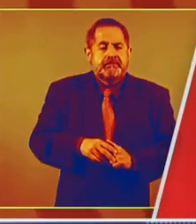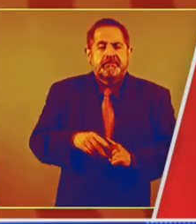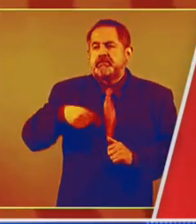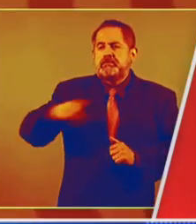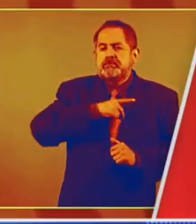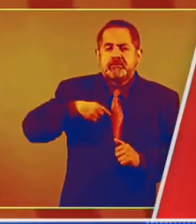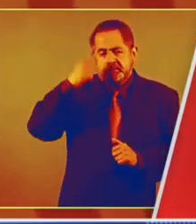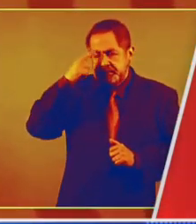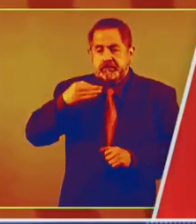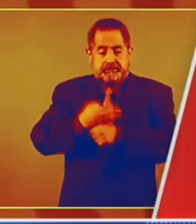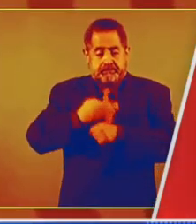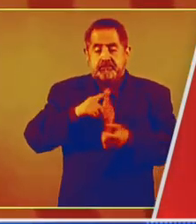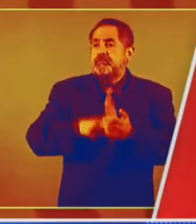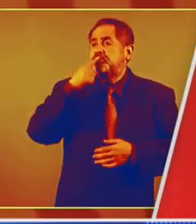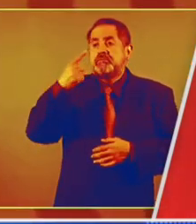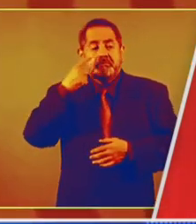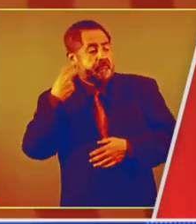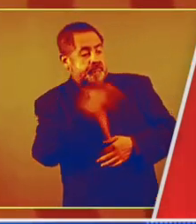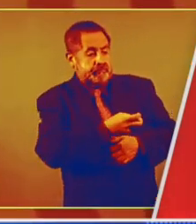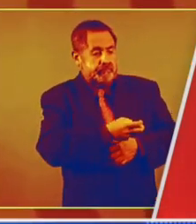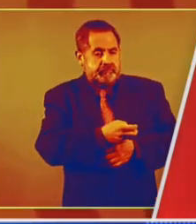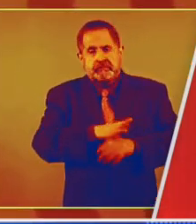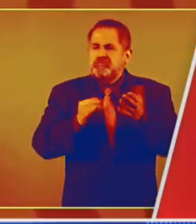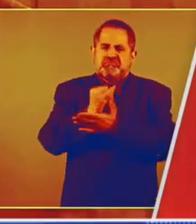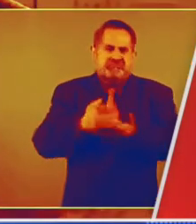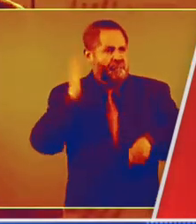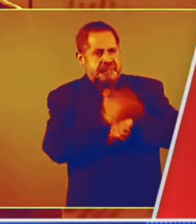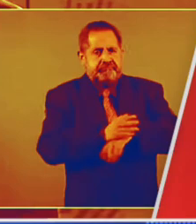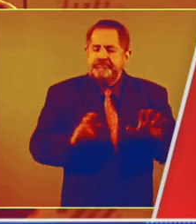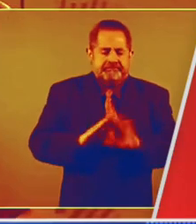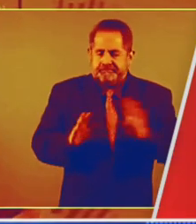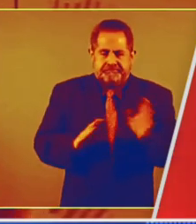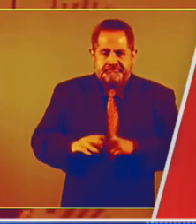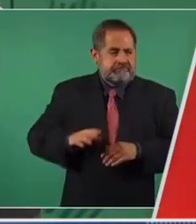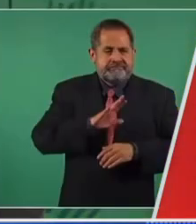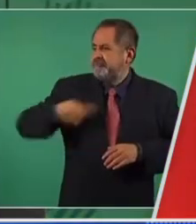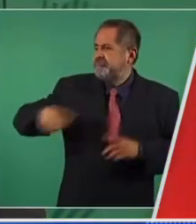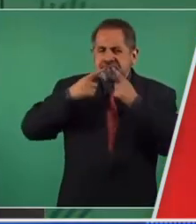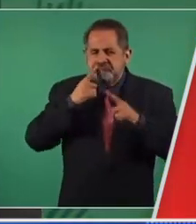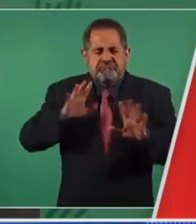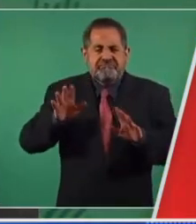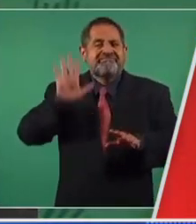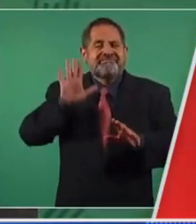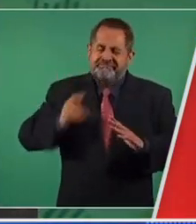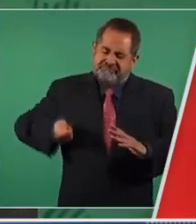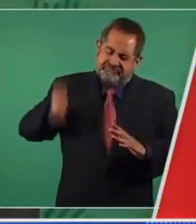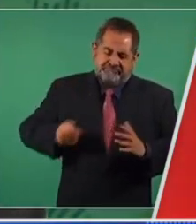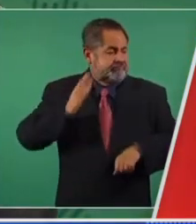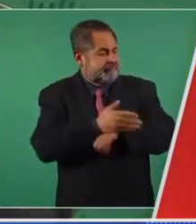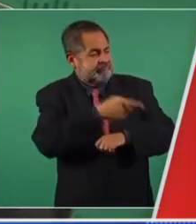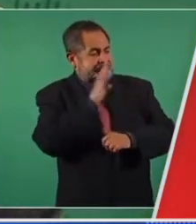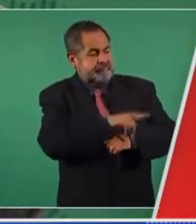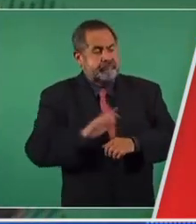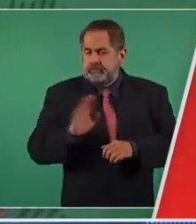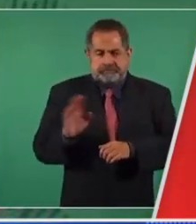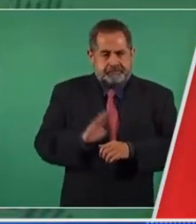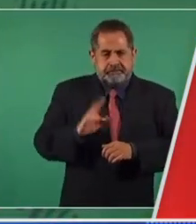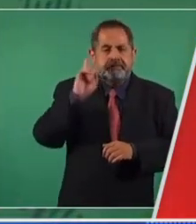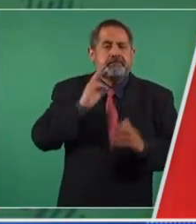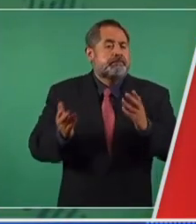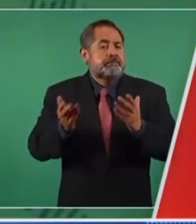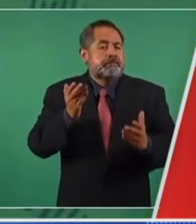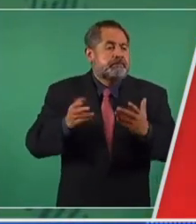hecho de que lo que ya nosotros aquí afirmamos es verdad absoluta, es una sentencia. No, todo es